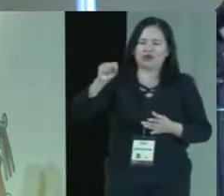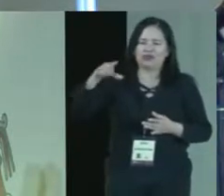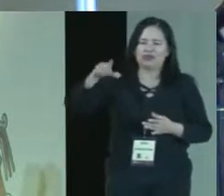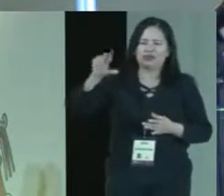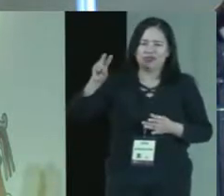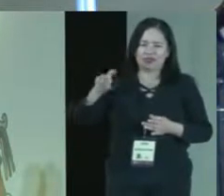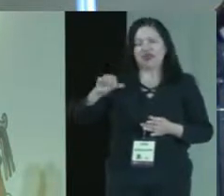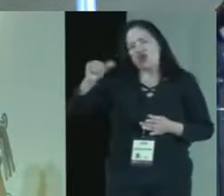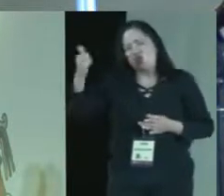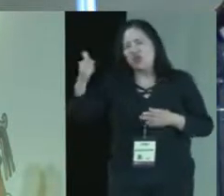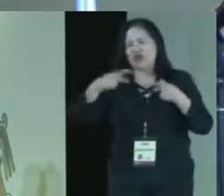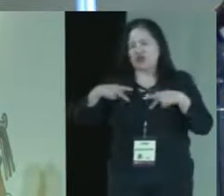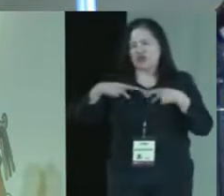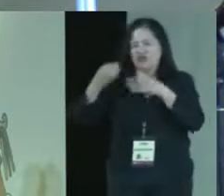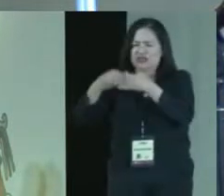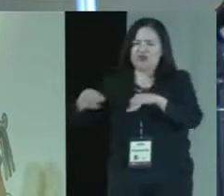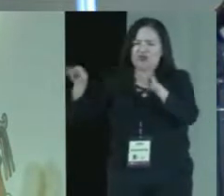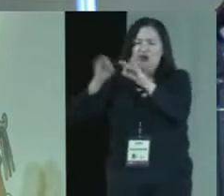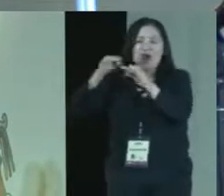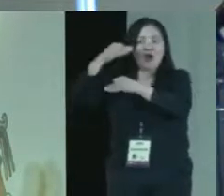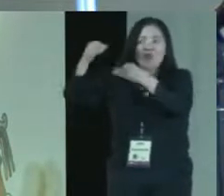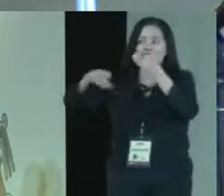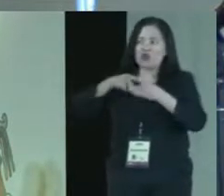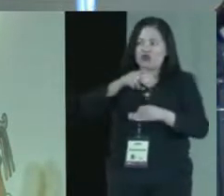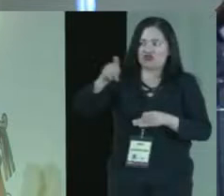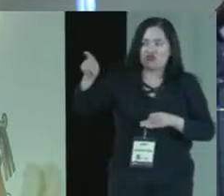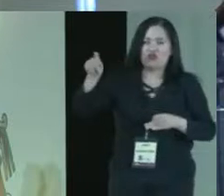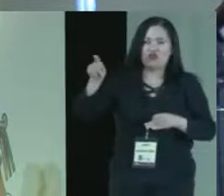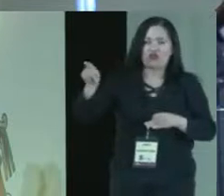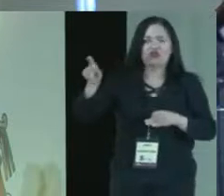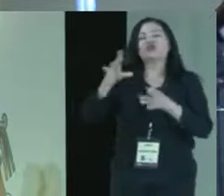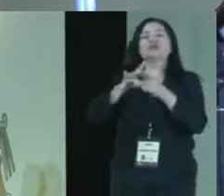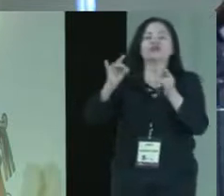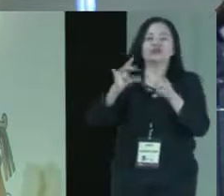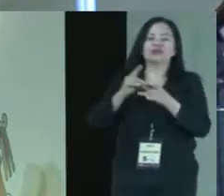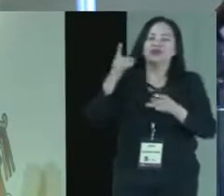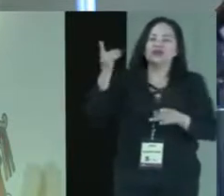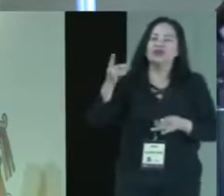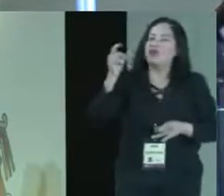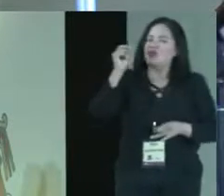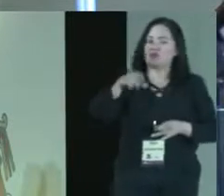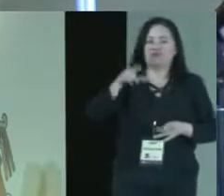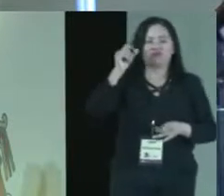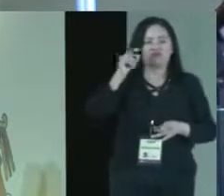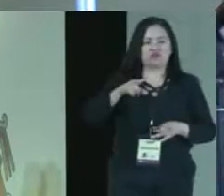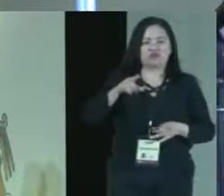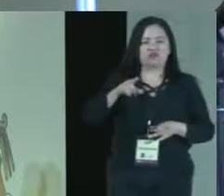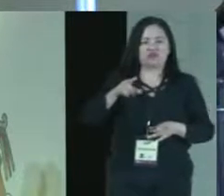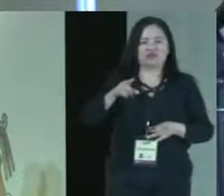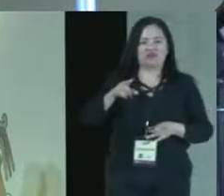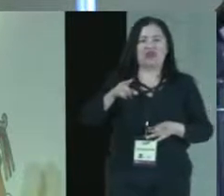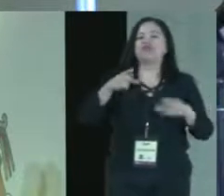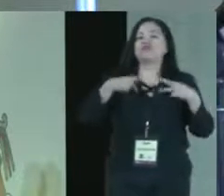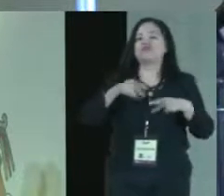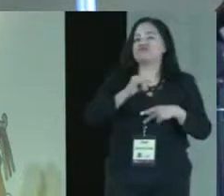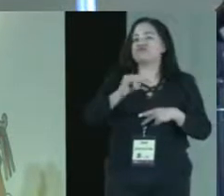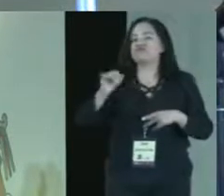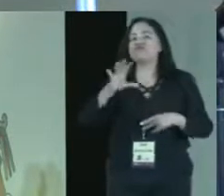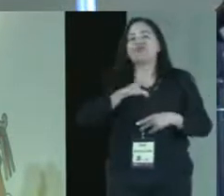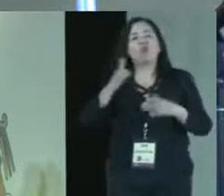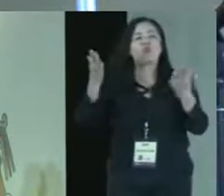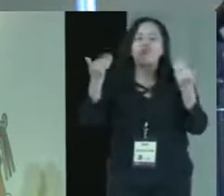de otros economistas importantes. Pero todas estas propuestas provienen de la misma izquierda. No hay